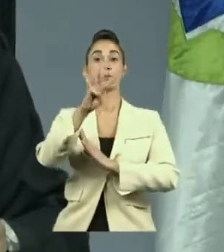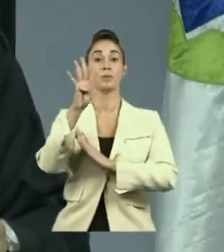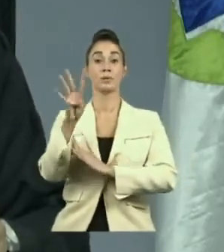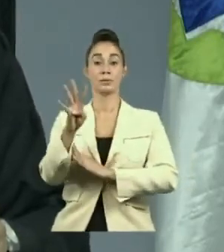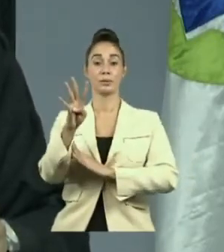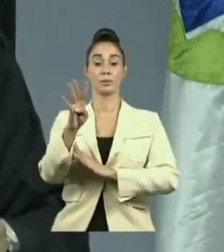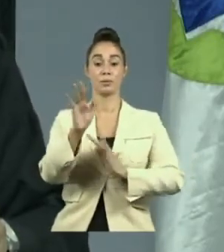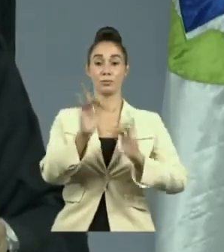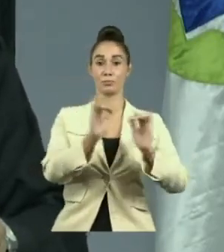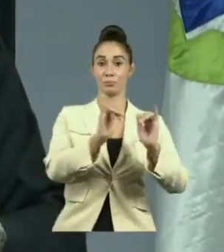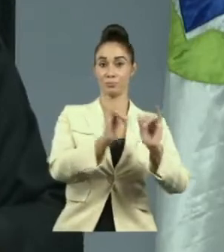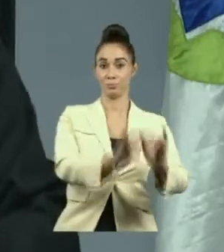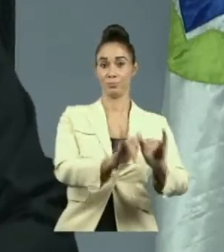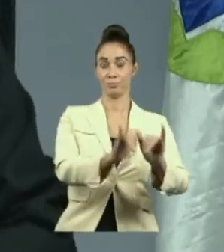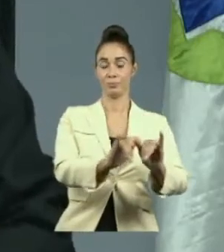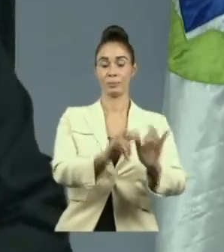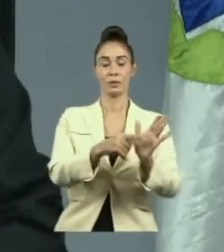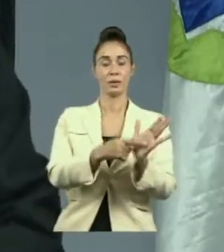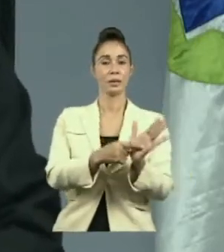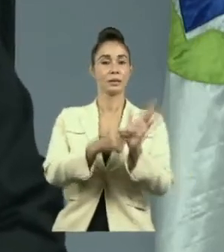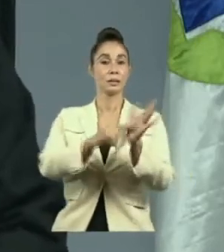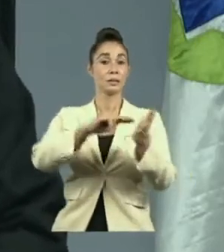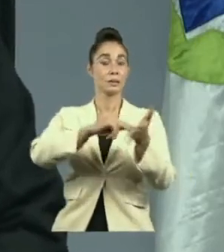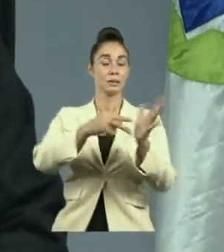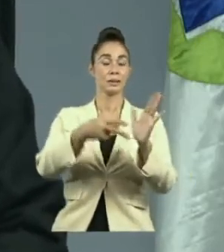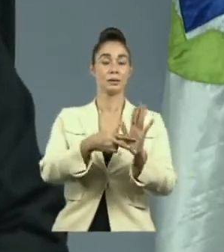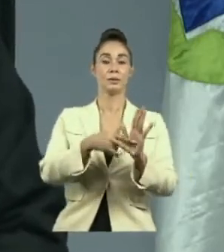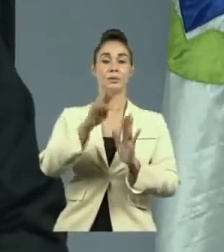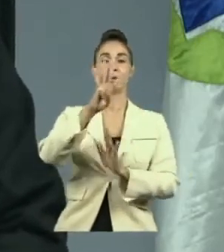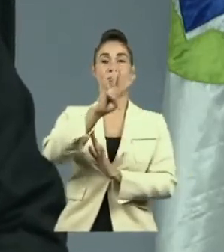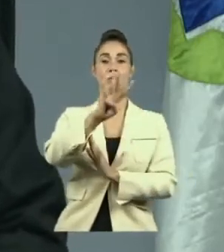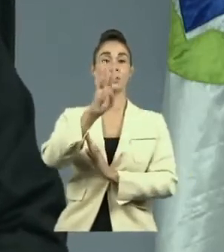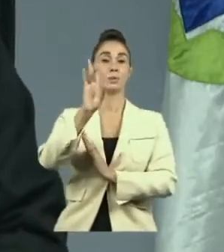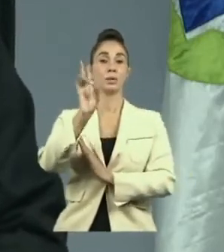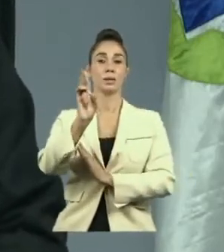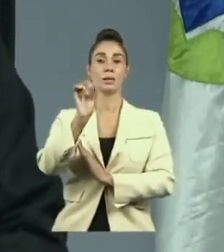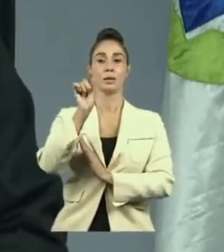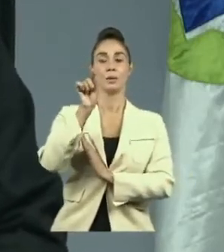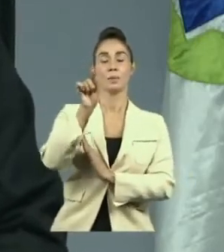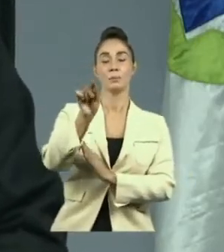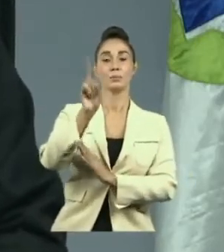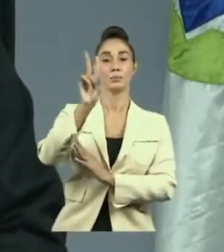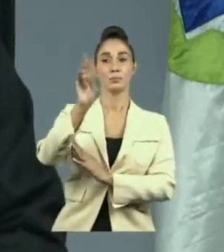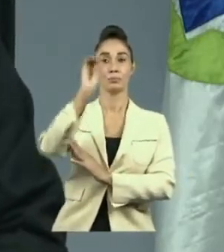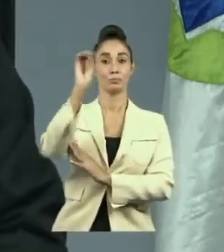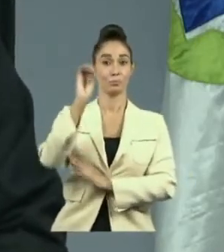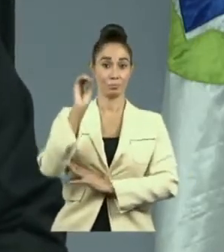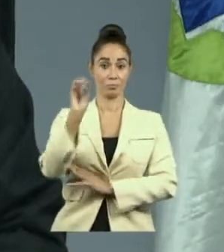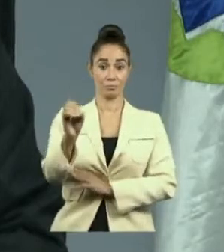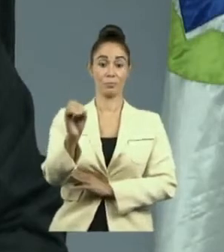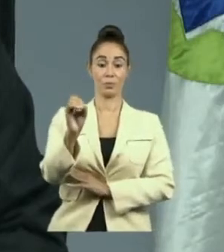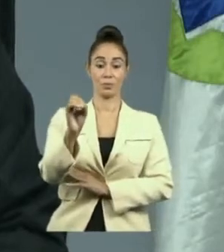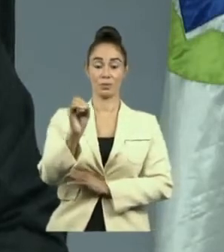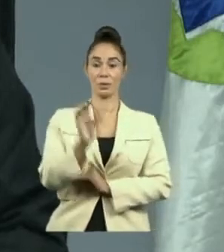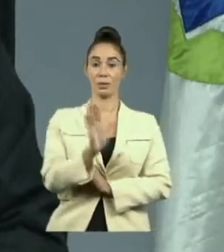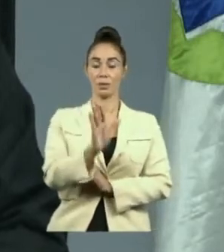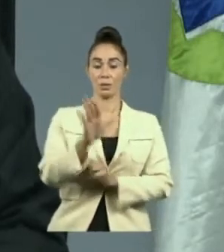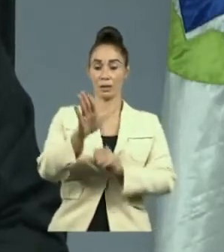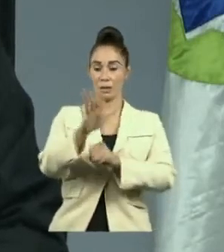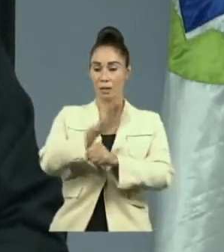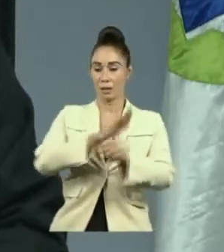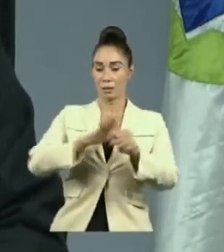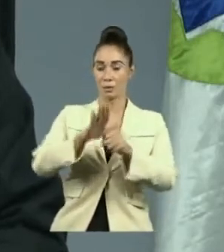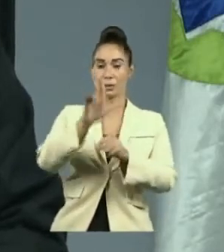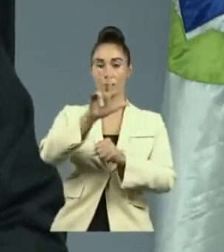lo que representa un 47.2 por ciento del total